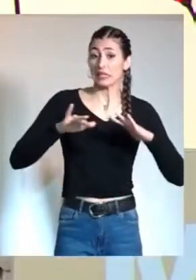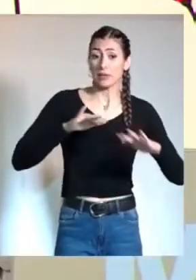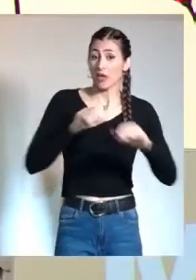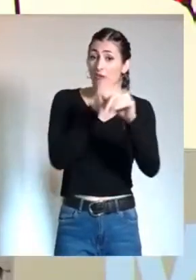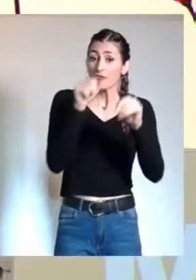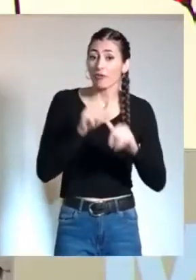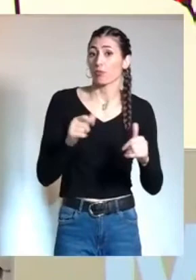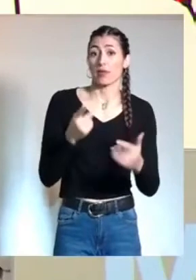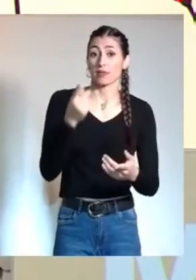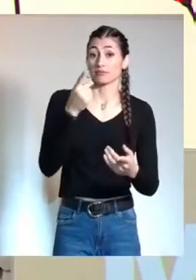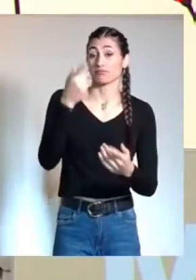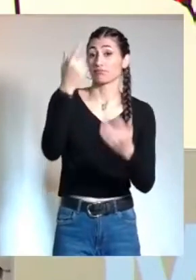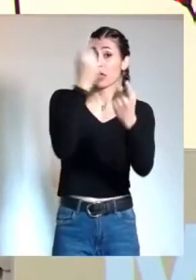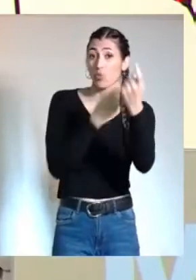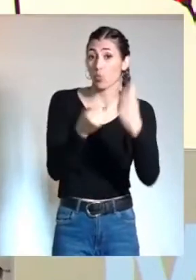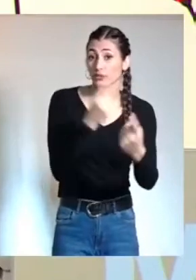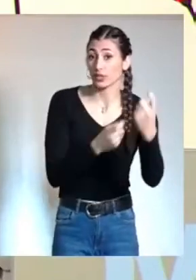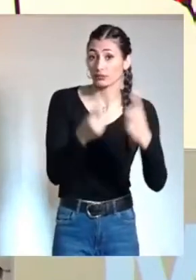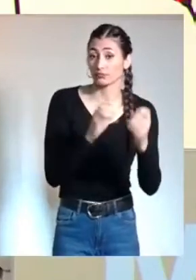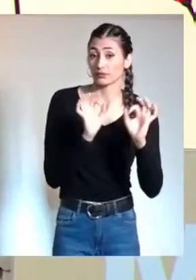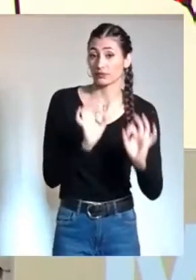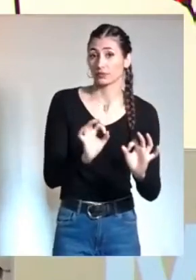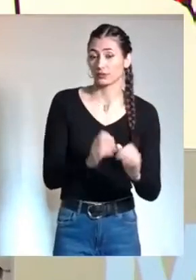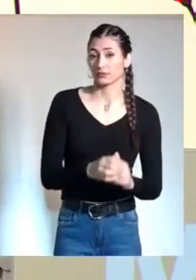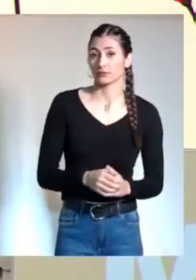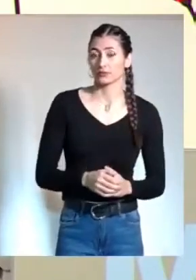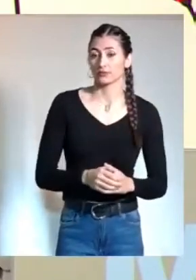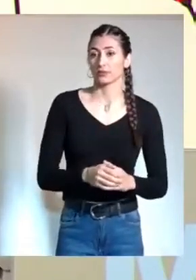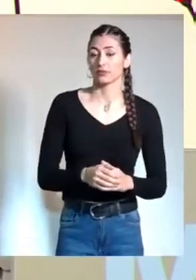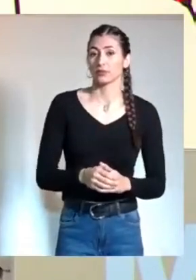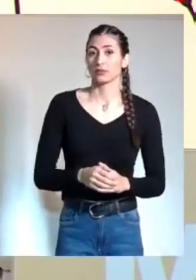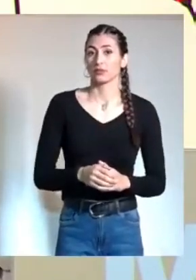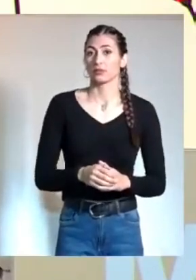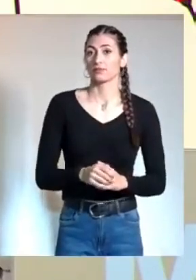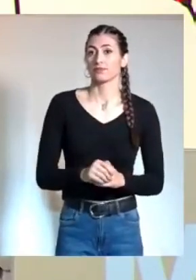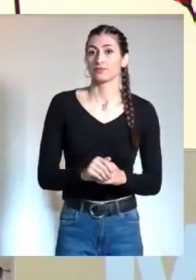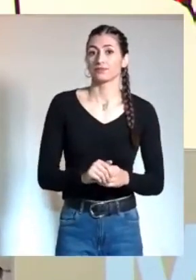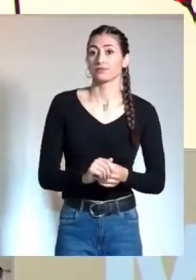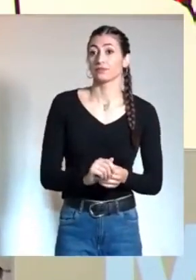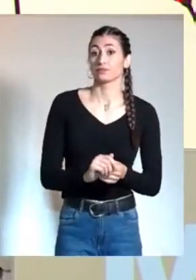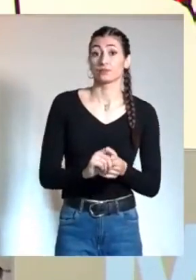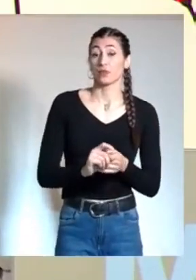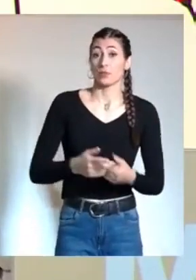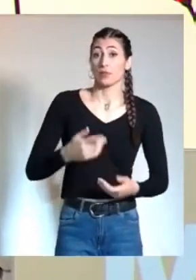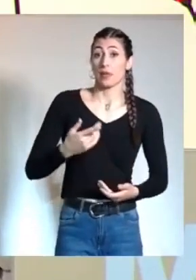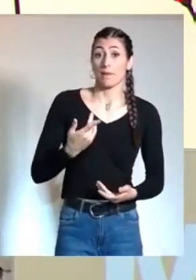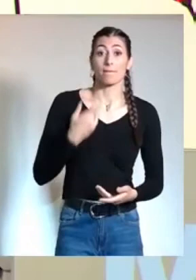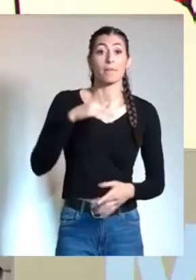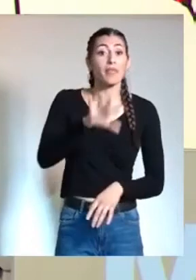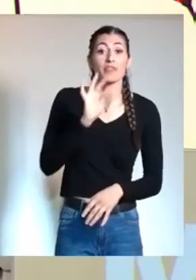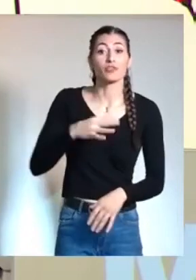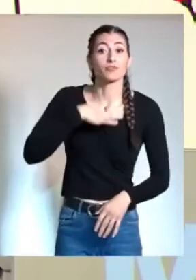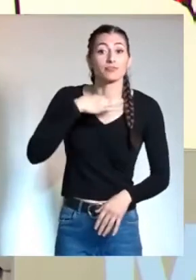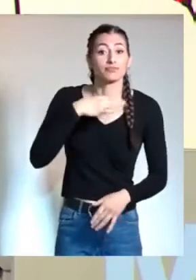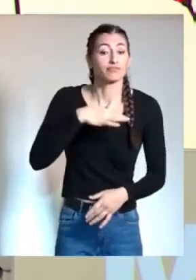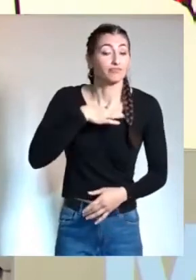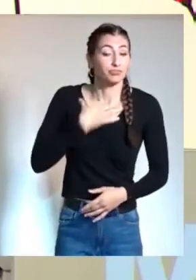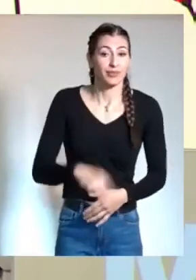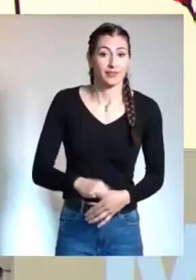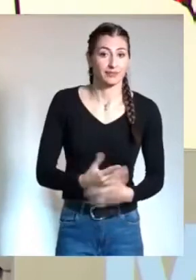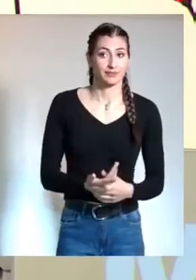de las encuestas, que la capacidad de decisión siempre, siempre, siempre va a ser de las personas afiliadas con